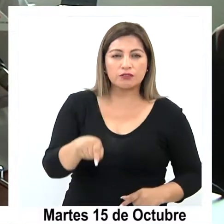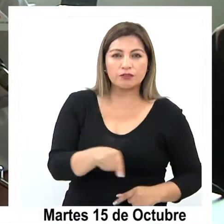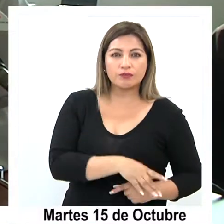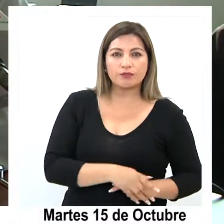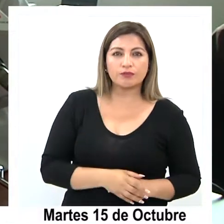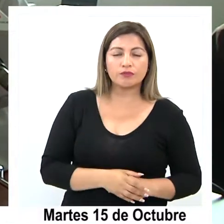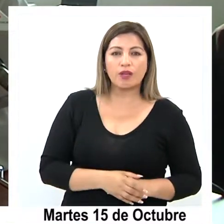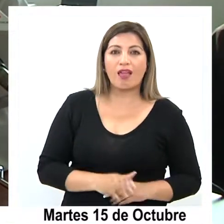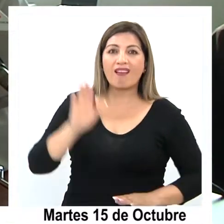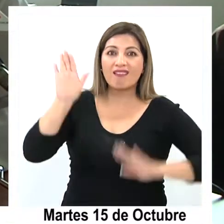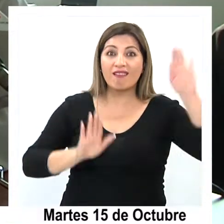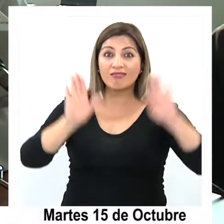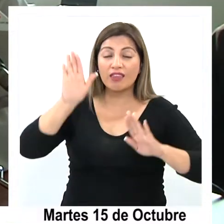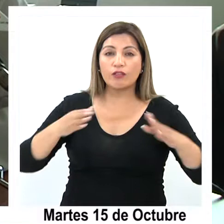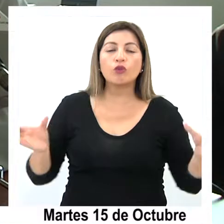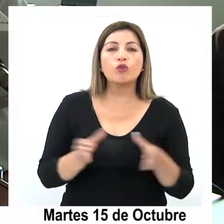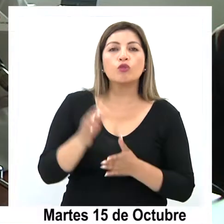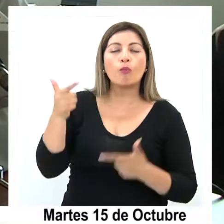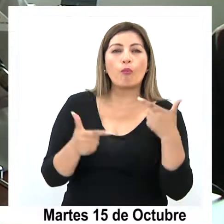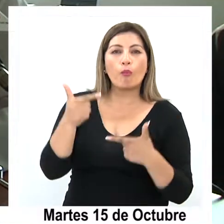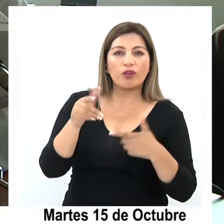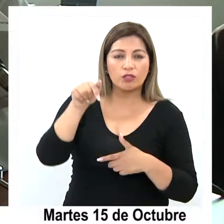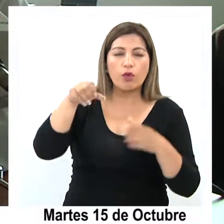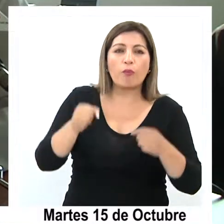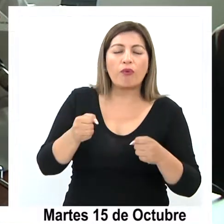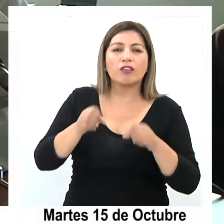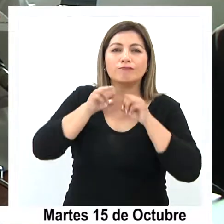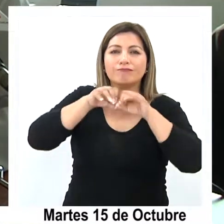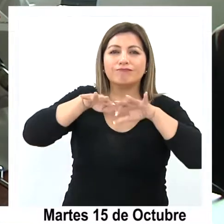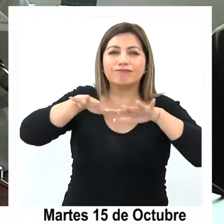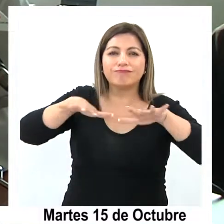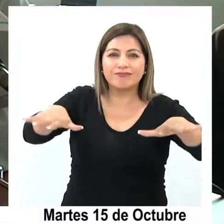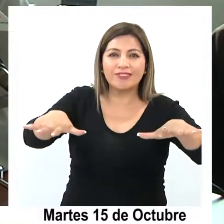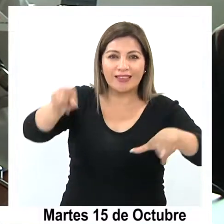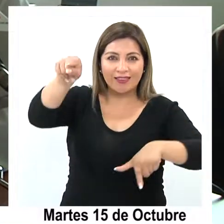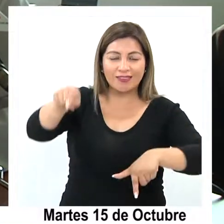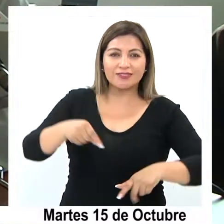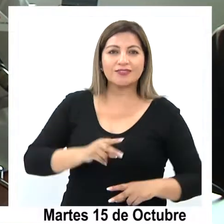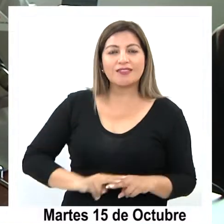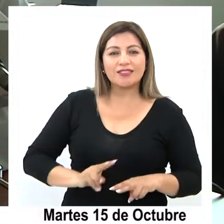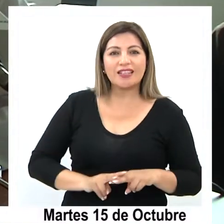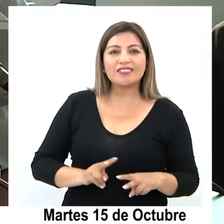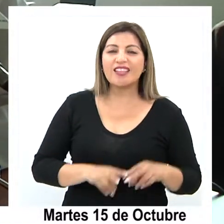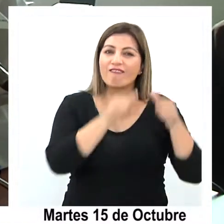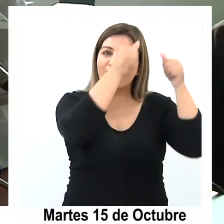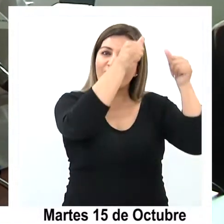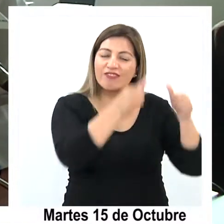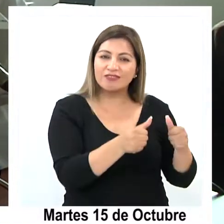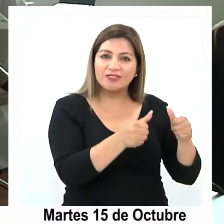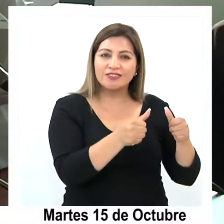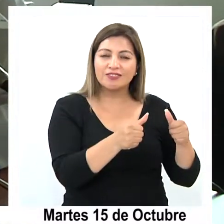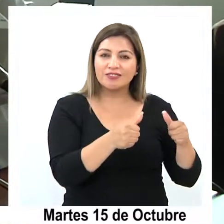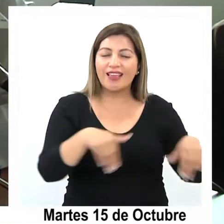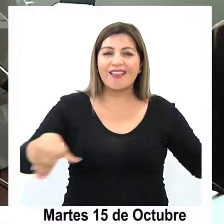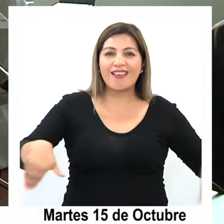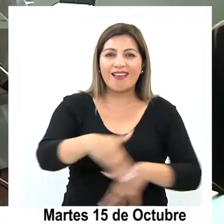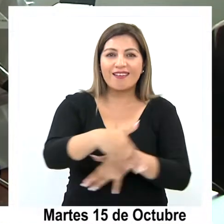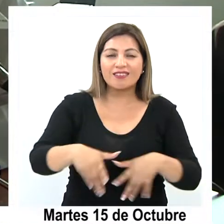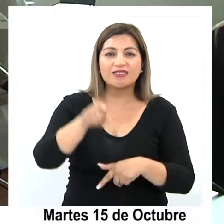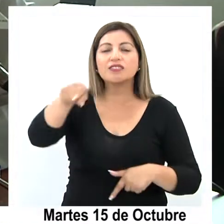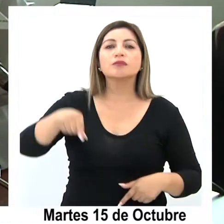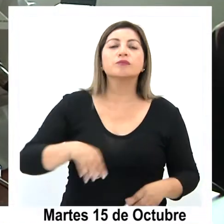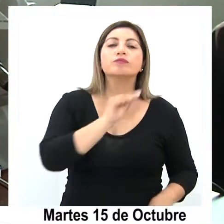cual los candidatos y los partidos políticos pueden desplegar la propaganda y la publicidad electoral